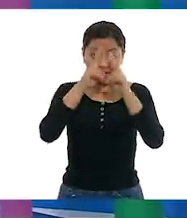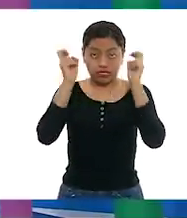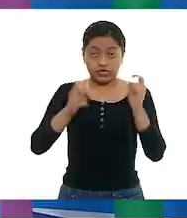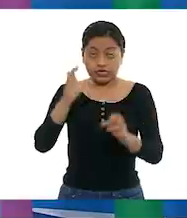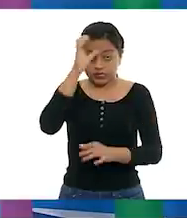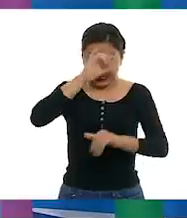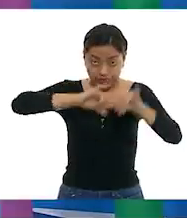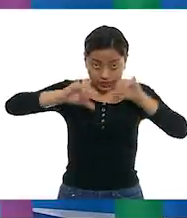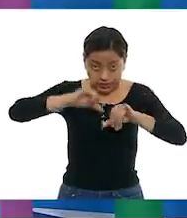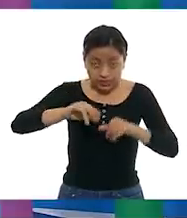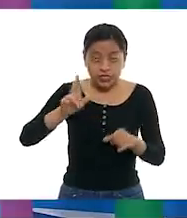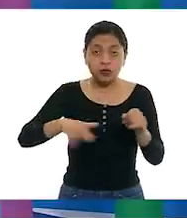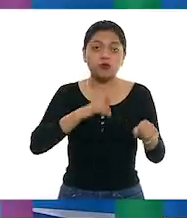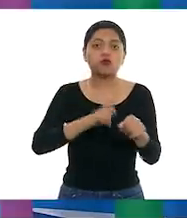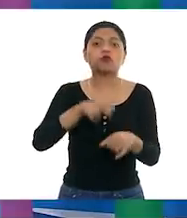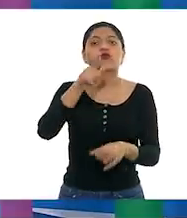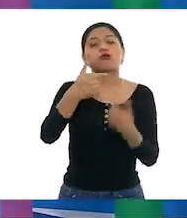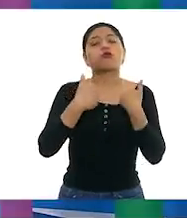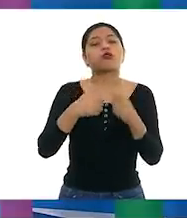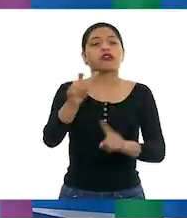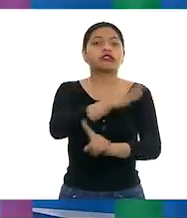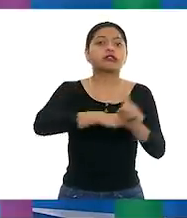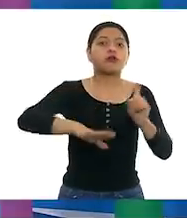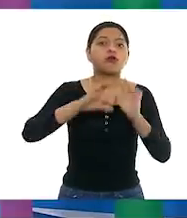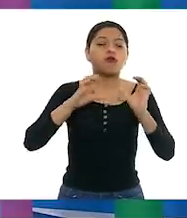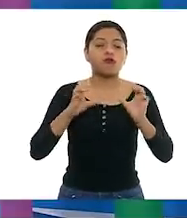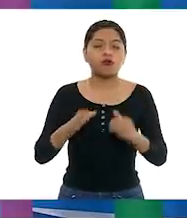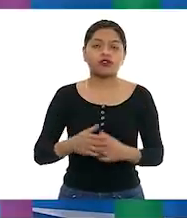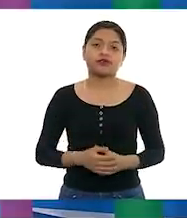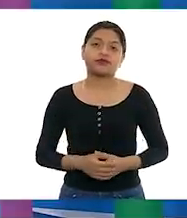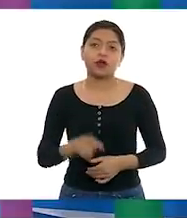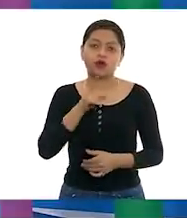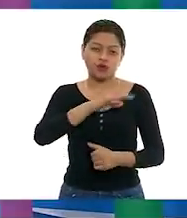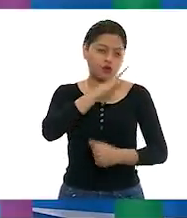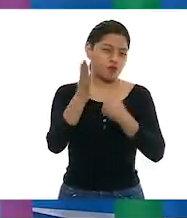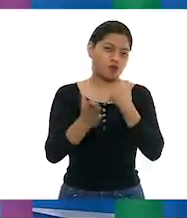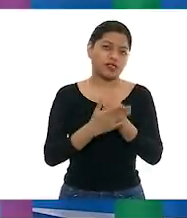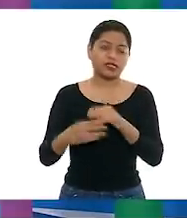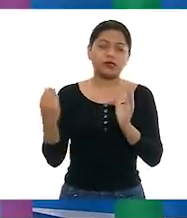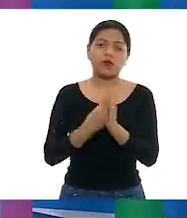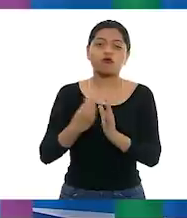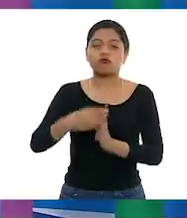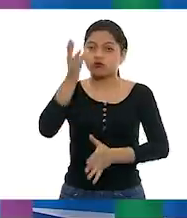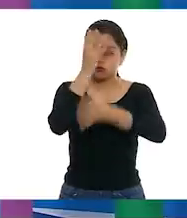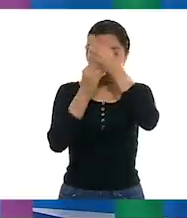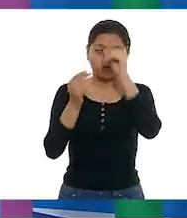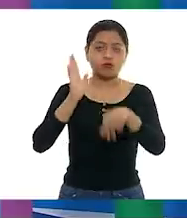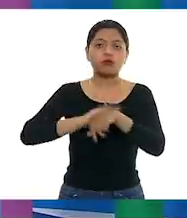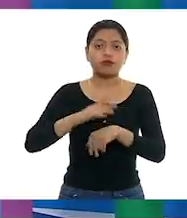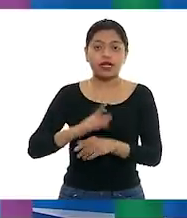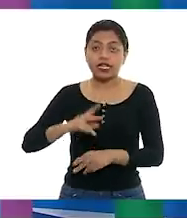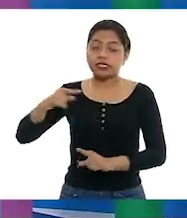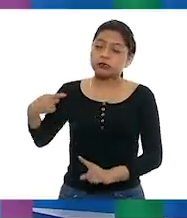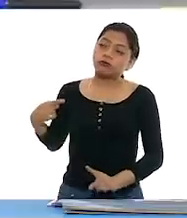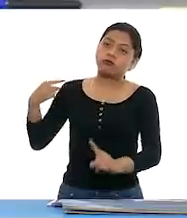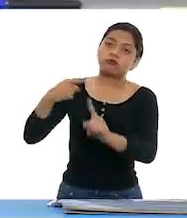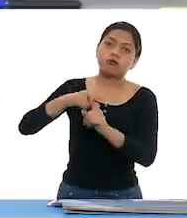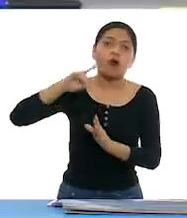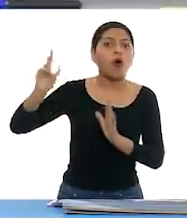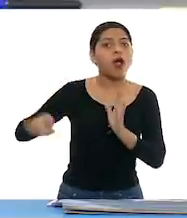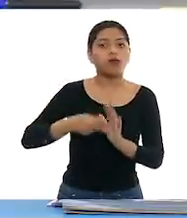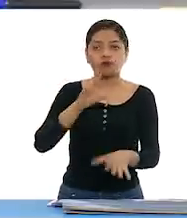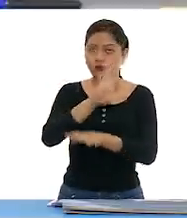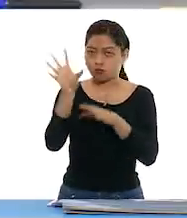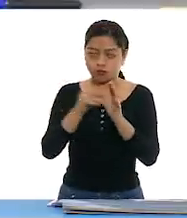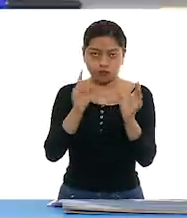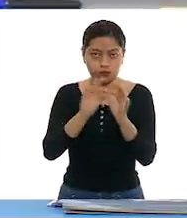porque tenemos un solo mundo. Pero en la siguiente clase veremos un poco más acerca de eso porque seguiremos repasando. Muy bien. Ay,